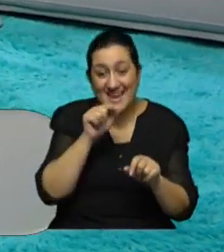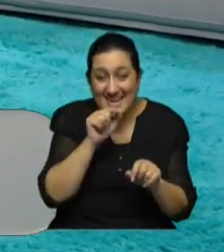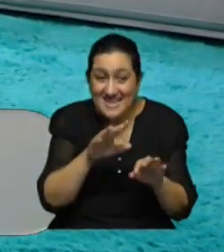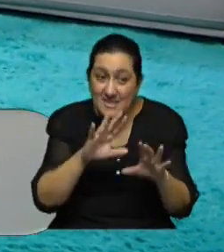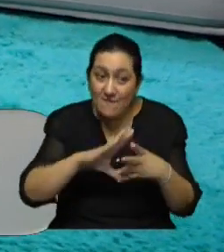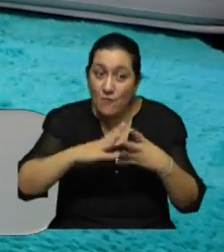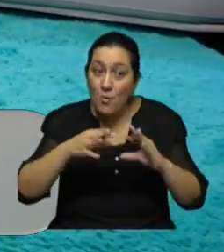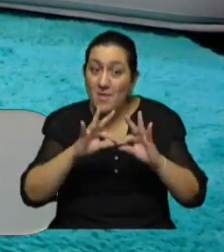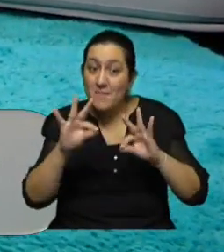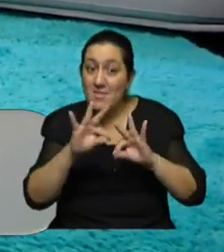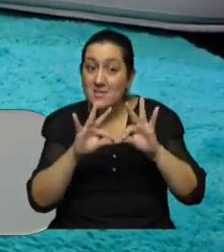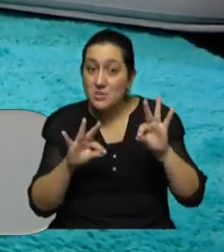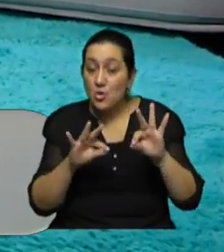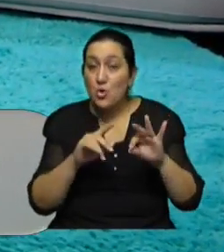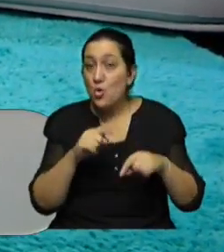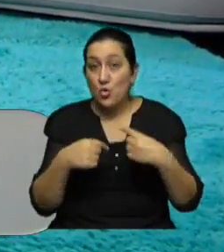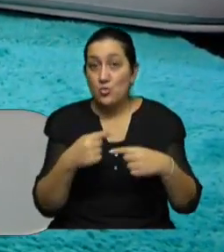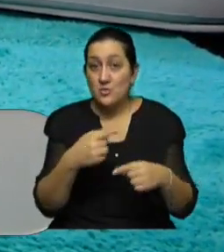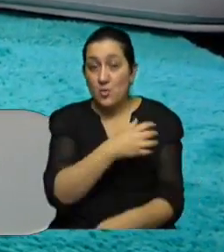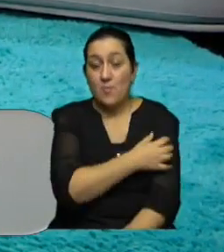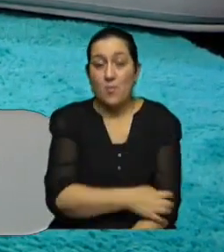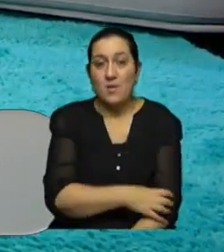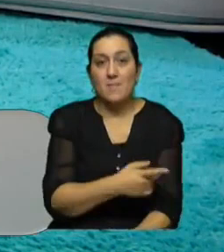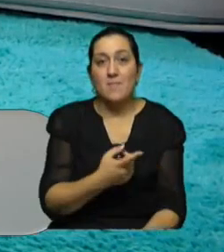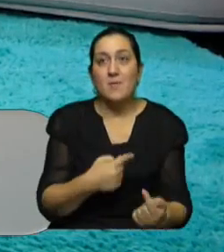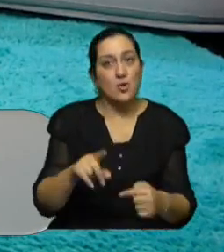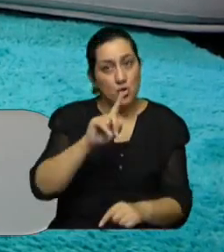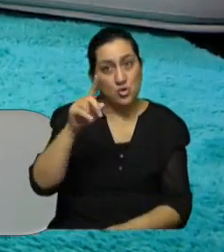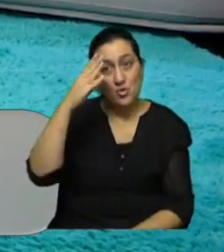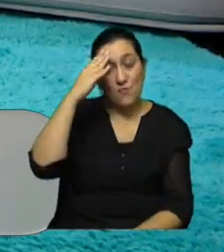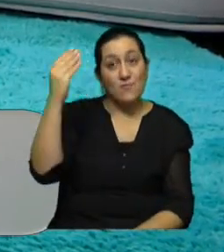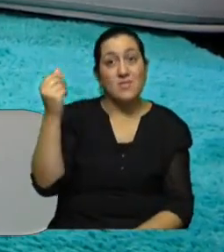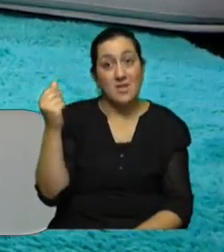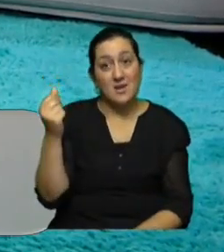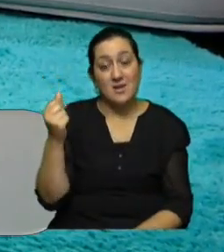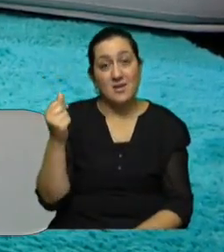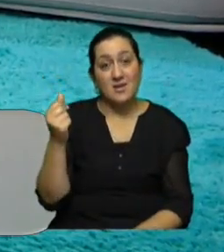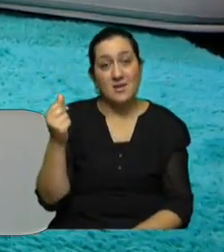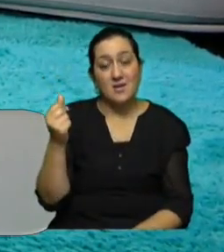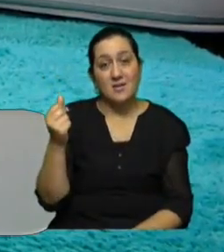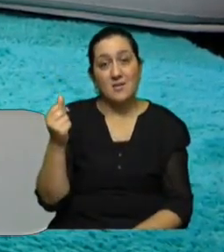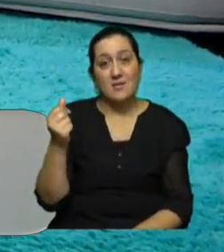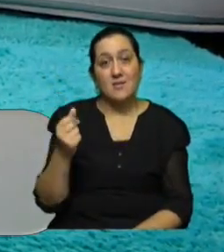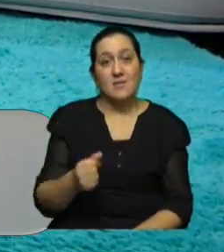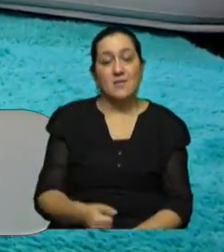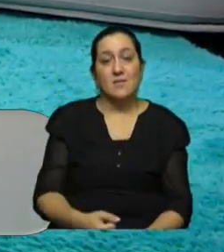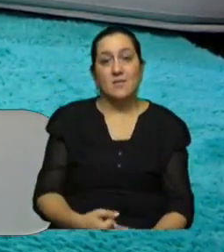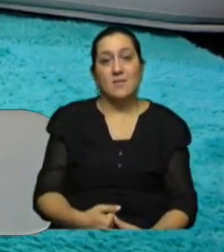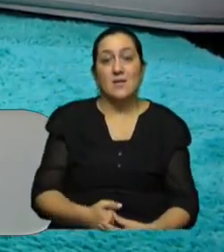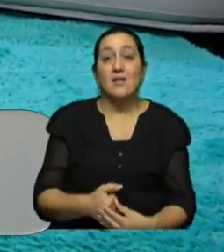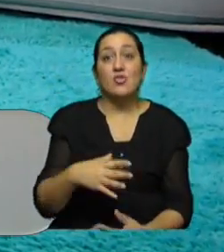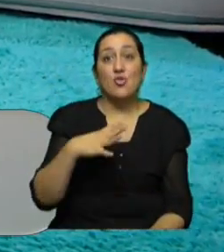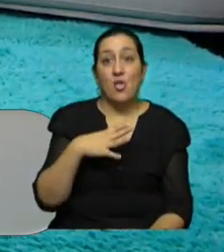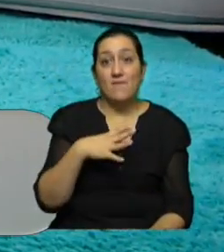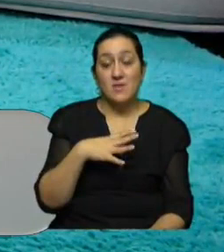pobreza dejaron de ser pobres, pero no tenemos que olvidarnos, y un poco como que el medio vaso vacío, es que